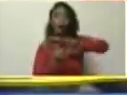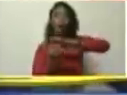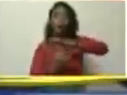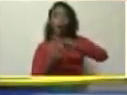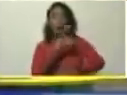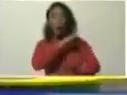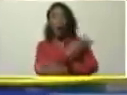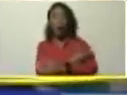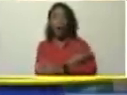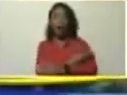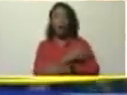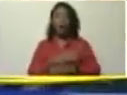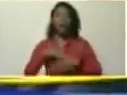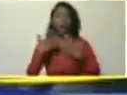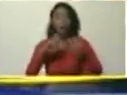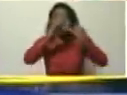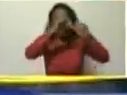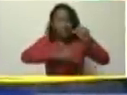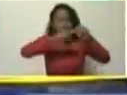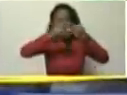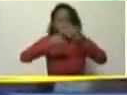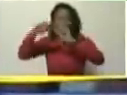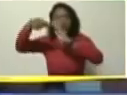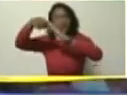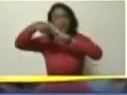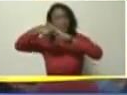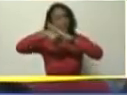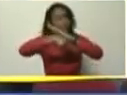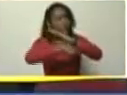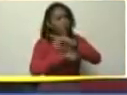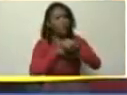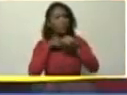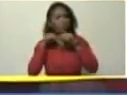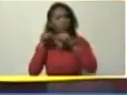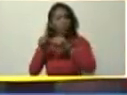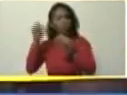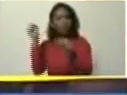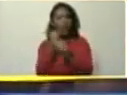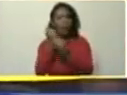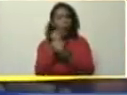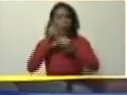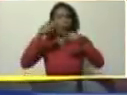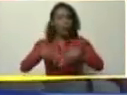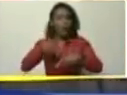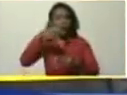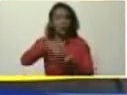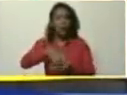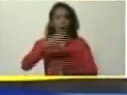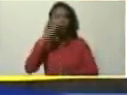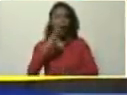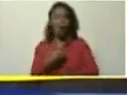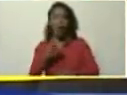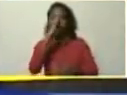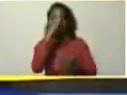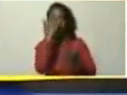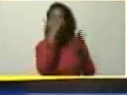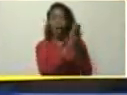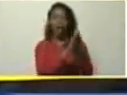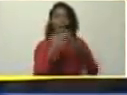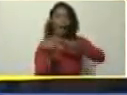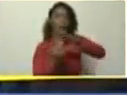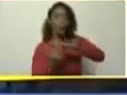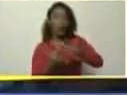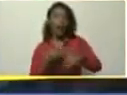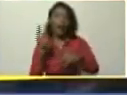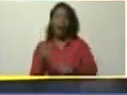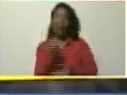Poder Ejecutivo que revisen a profundidad su labor en el estado Barinas, quiénes están al frente de las instituciones, qué